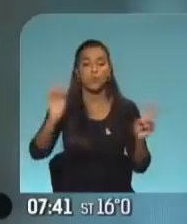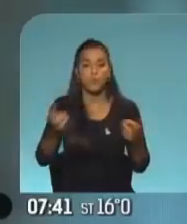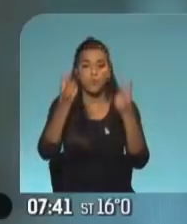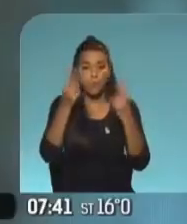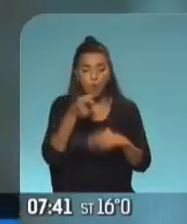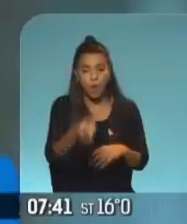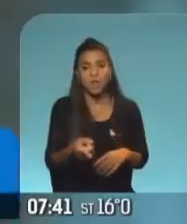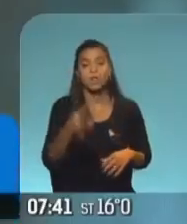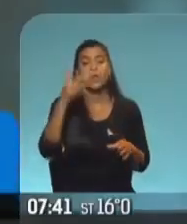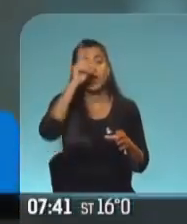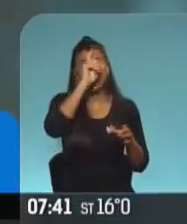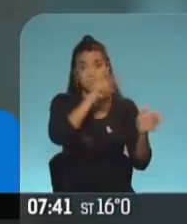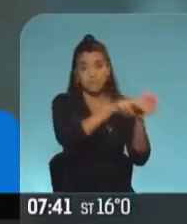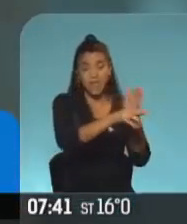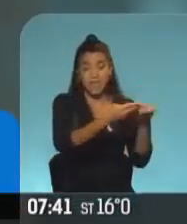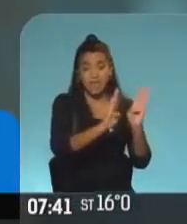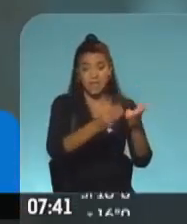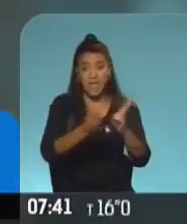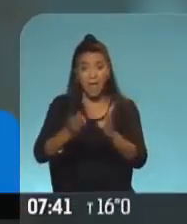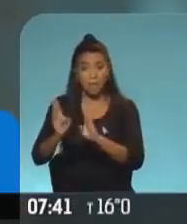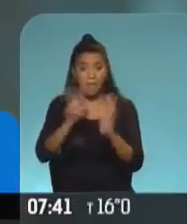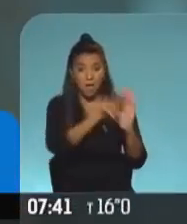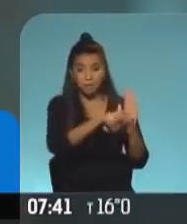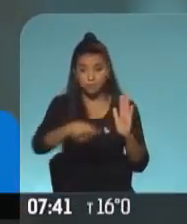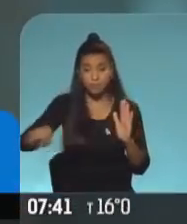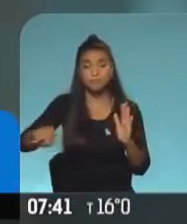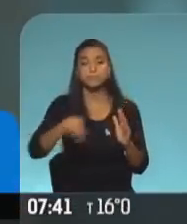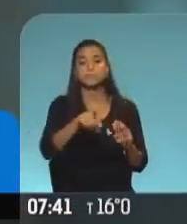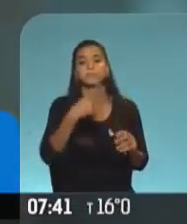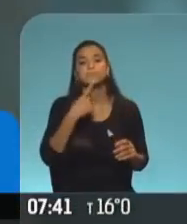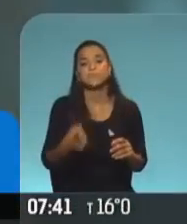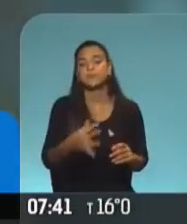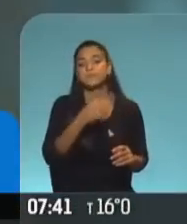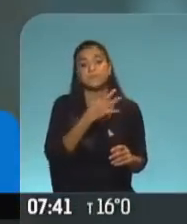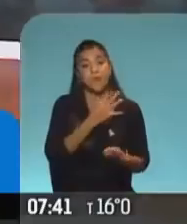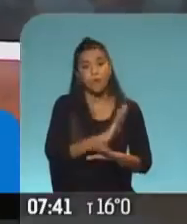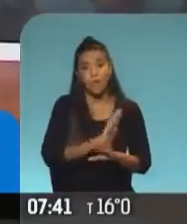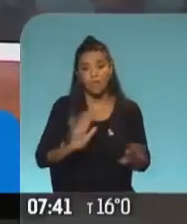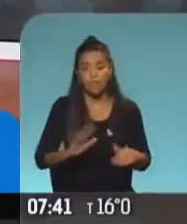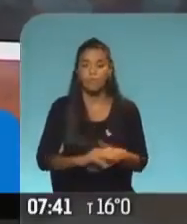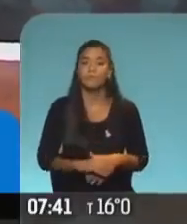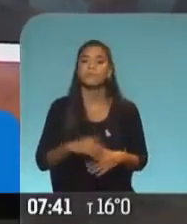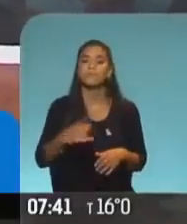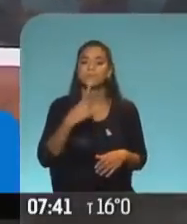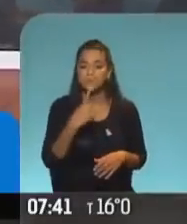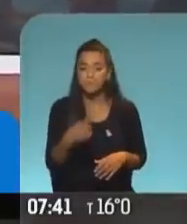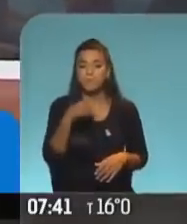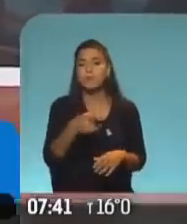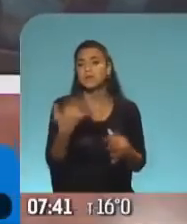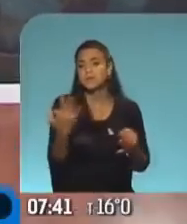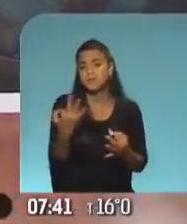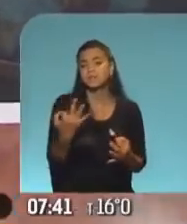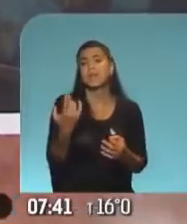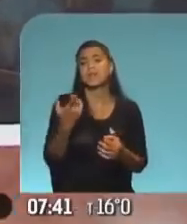camas de terapia intensiva, sobre todo en Lima, que concentra la mayor parte de estos casos, están al límite. Los especialistas en terapia intensiva,